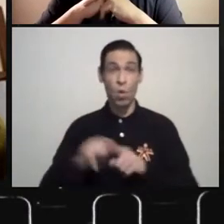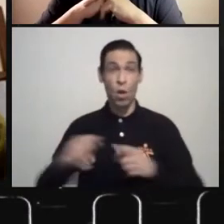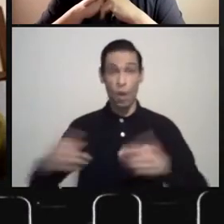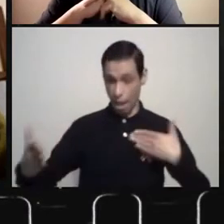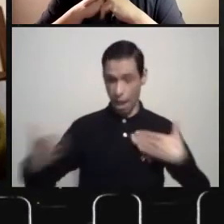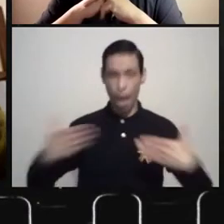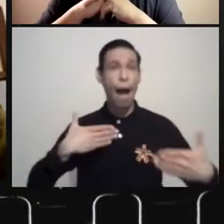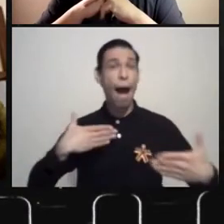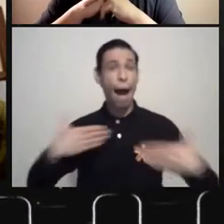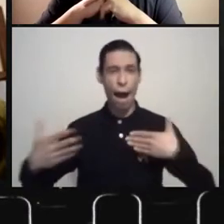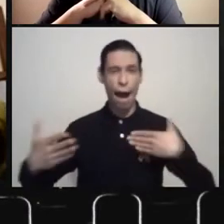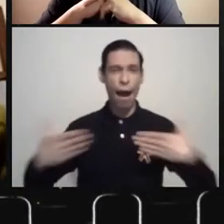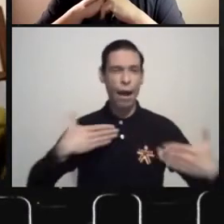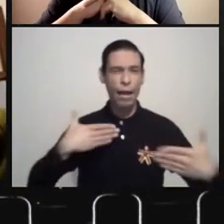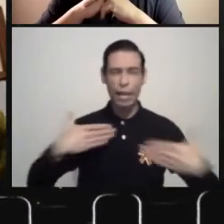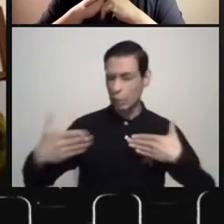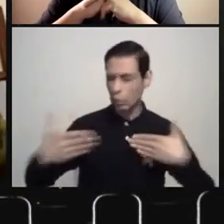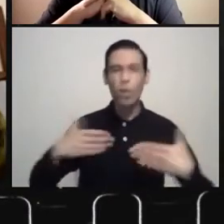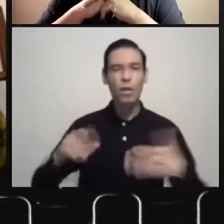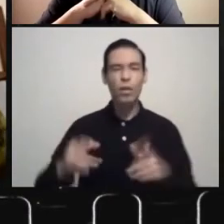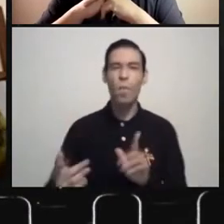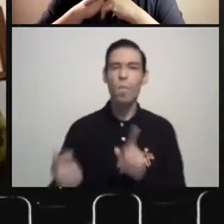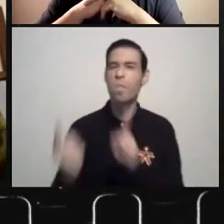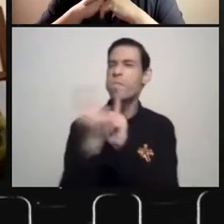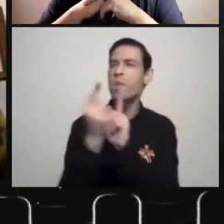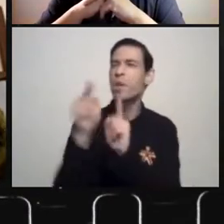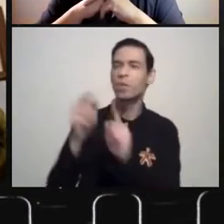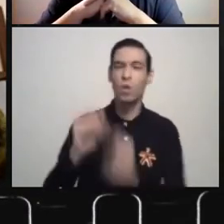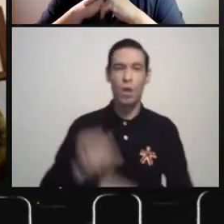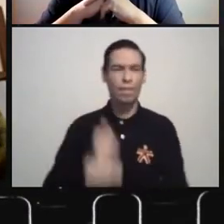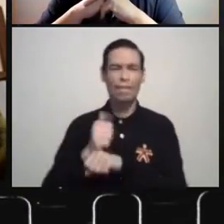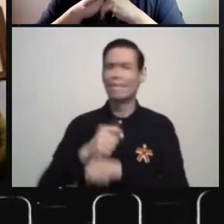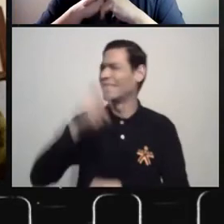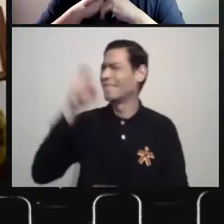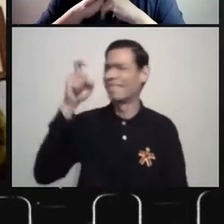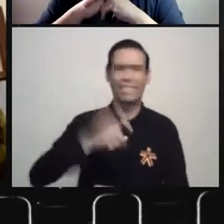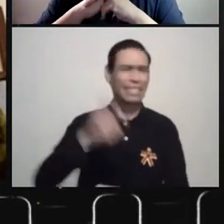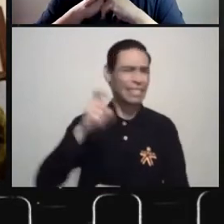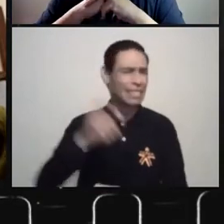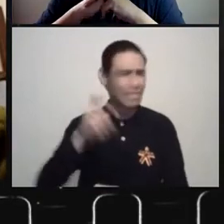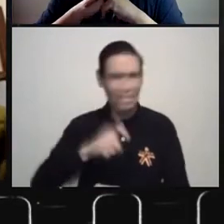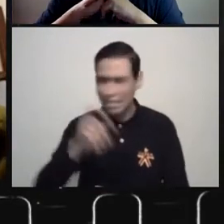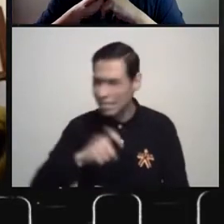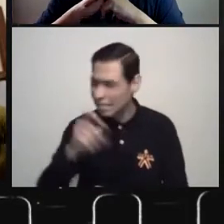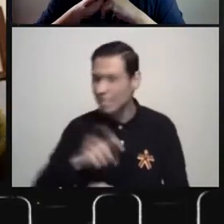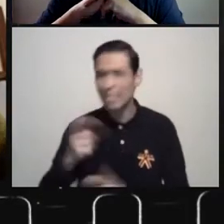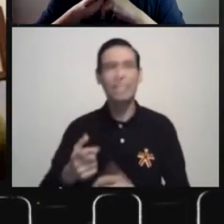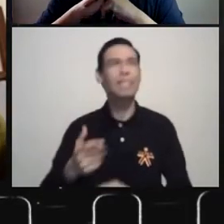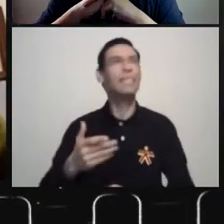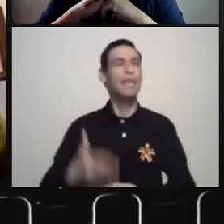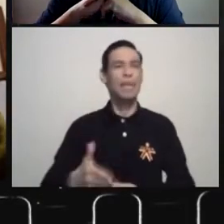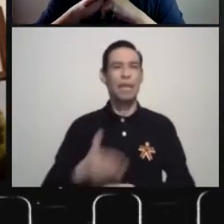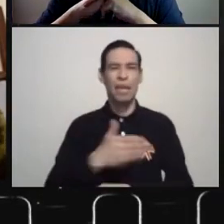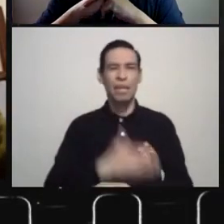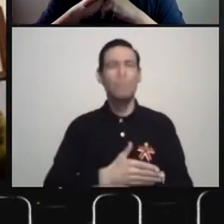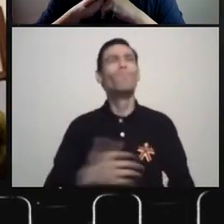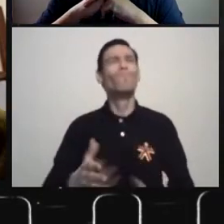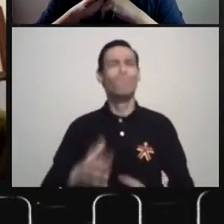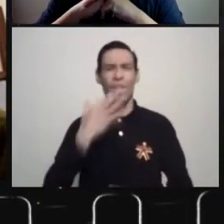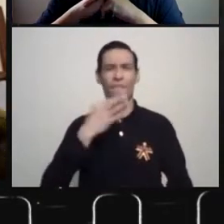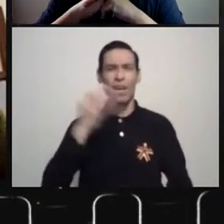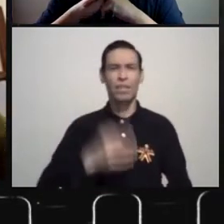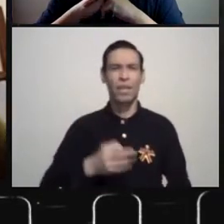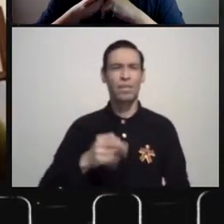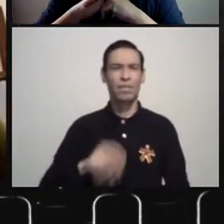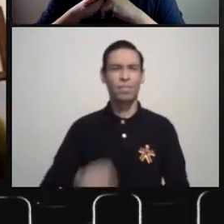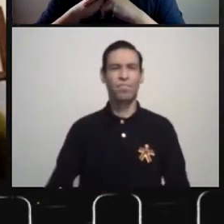directores, se necesita básico. O sea, es de las cosas. Uno se da cuenta del director que no